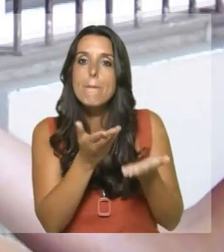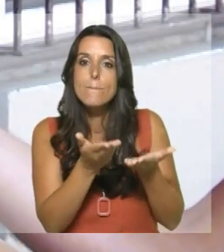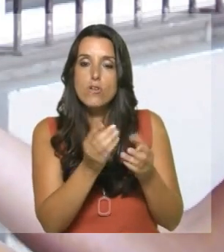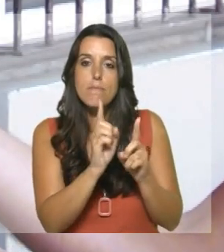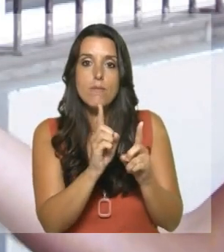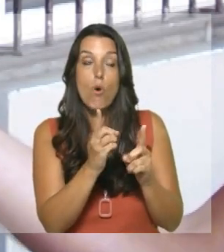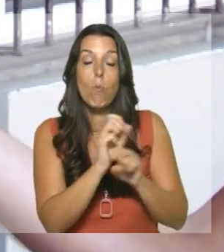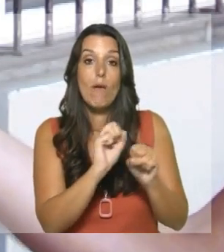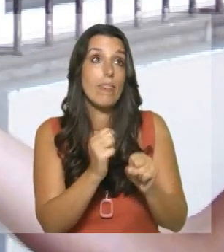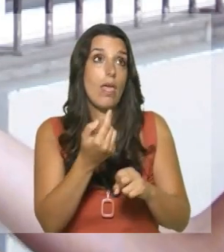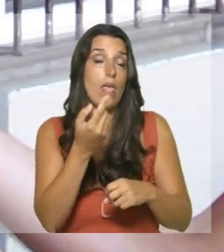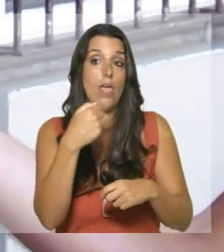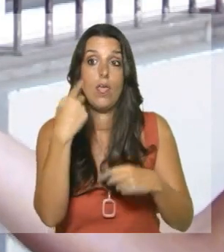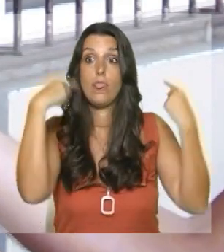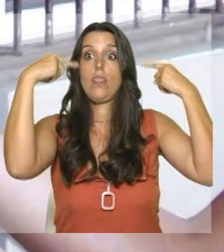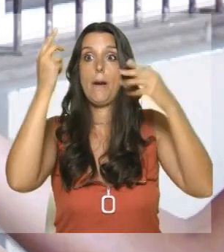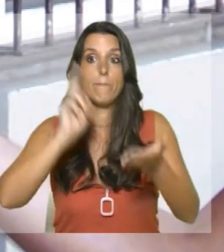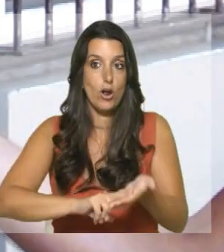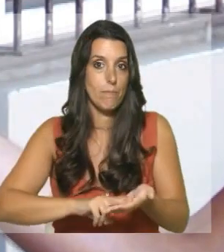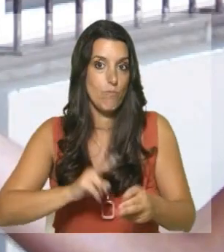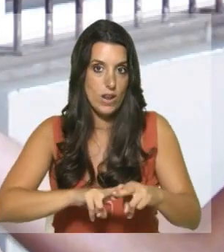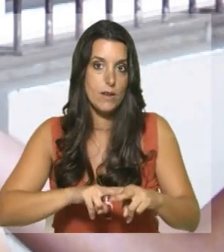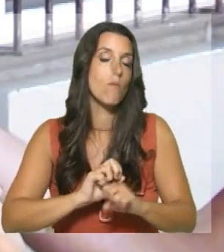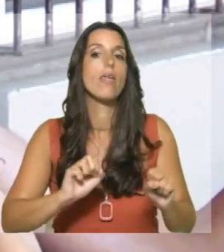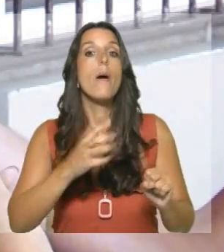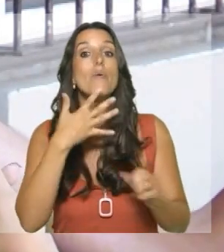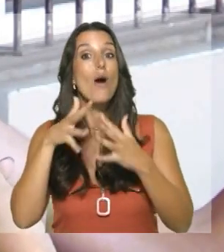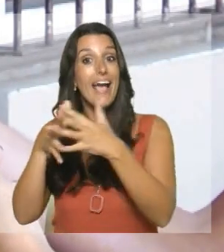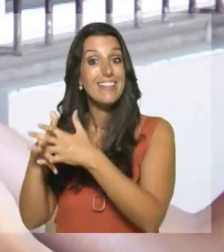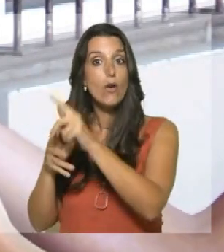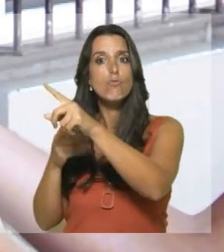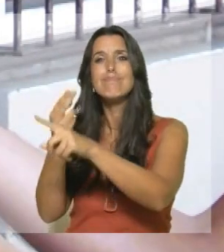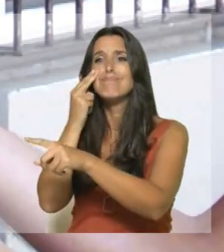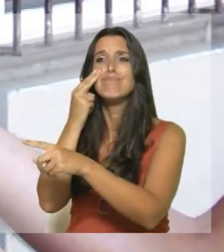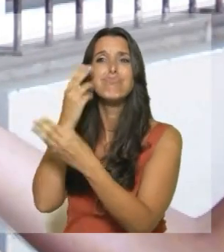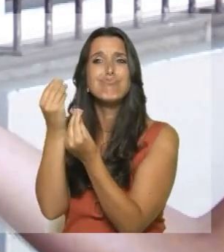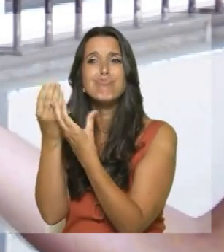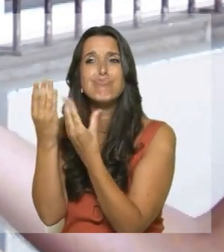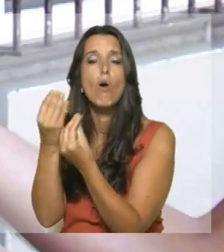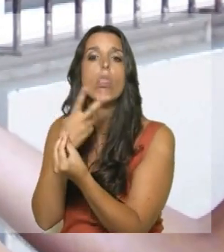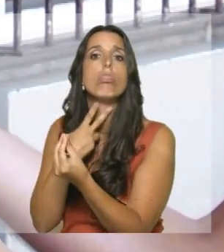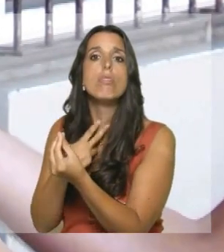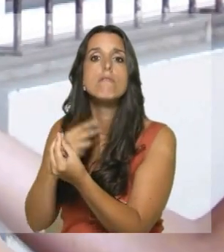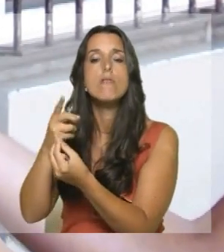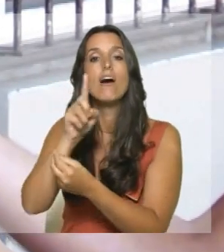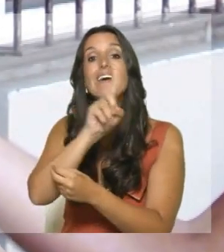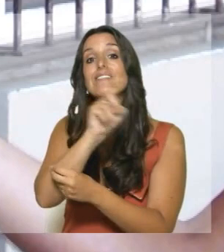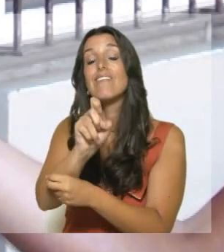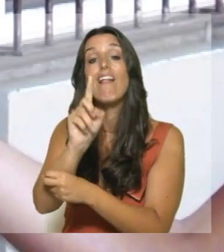una sobredosis letal. De hecho, en Estados Unidos, que es donde está el problema, hay más de 100.000